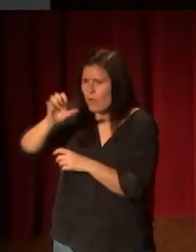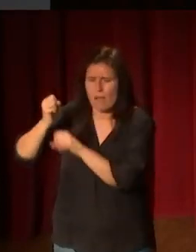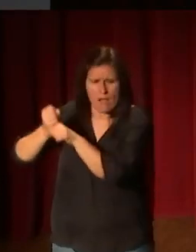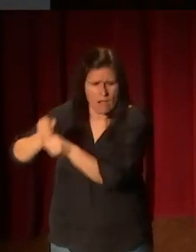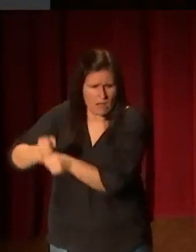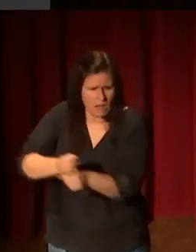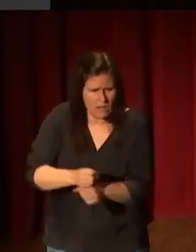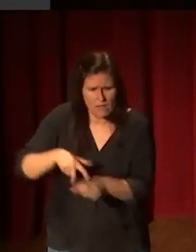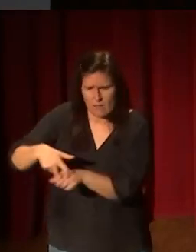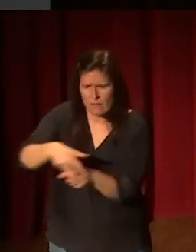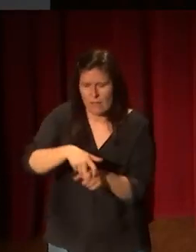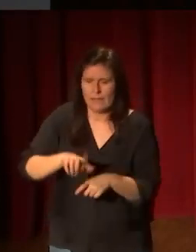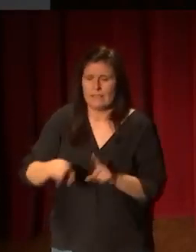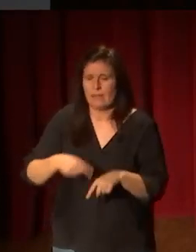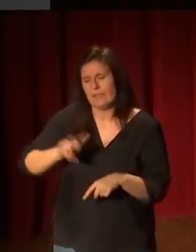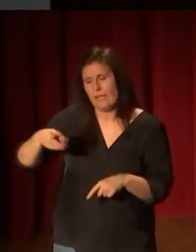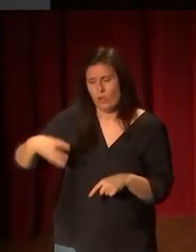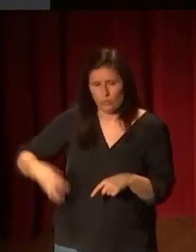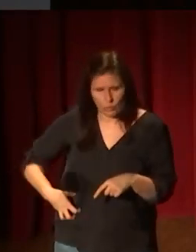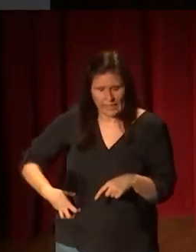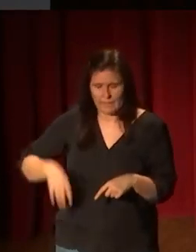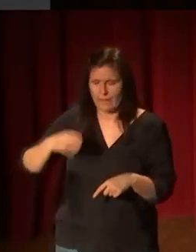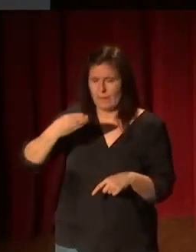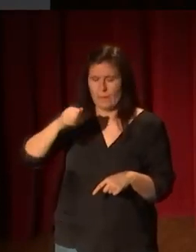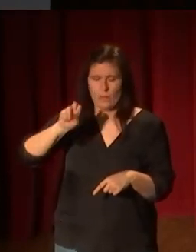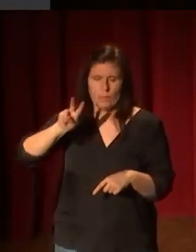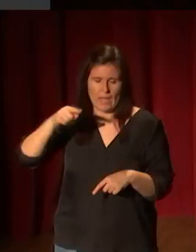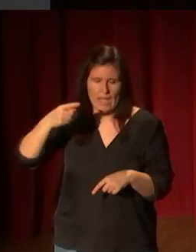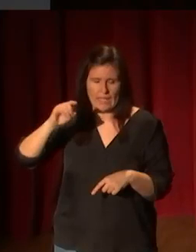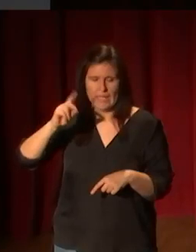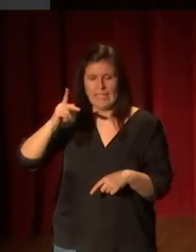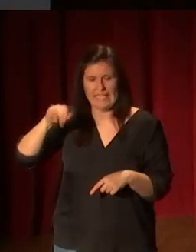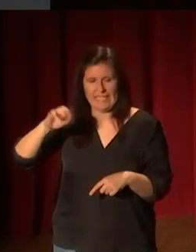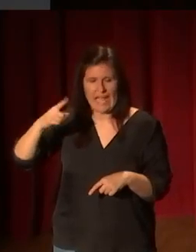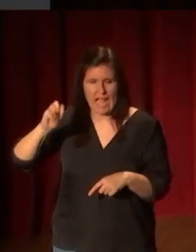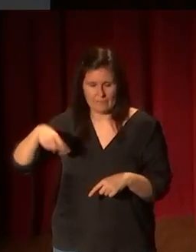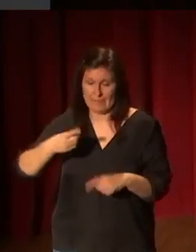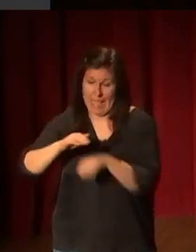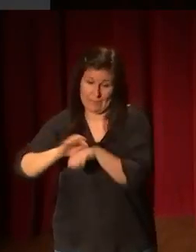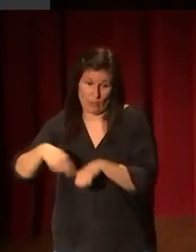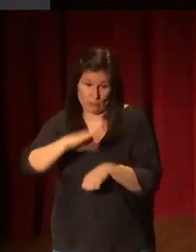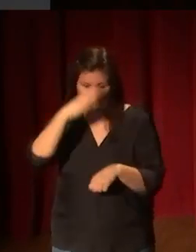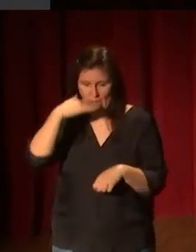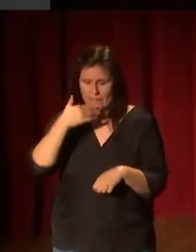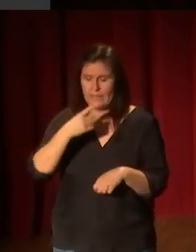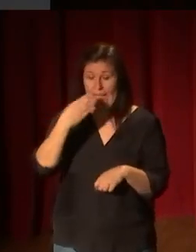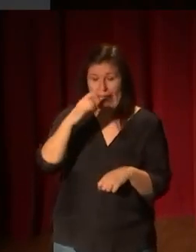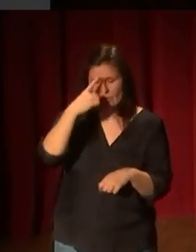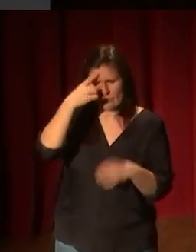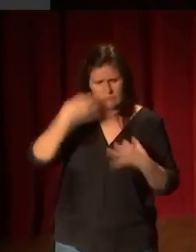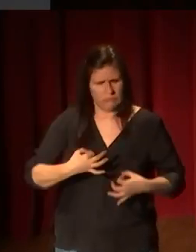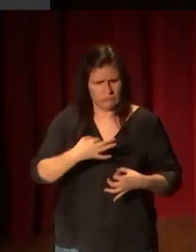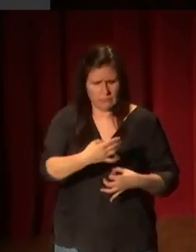servidores y también del duque de buckingham amigo personal suyo y favorito de su padre carlos estaba convencido de que esta insólita